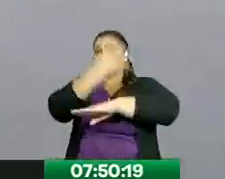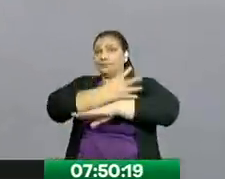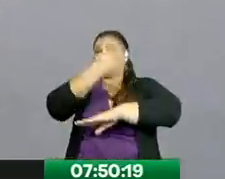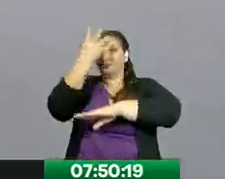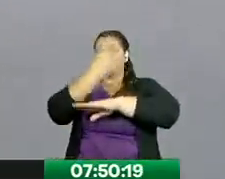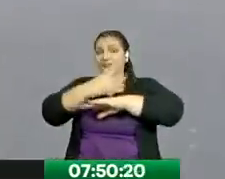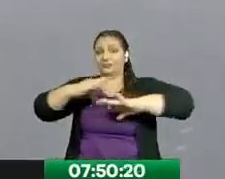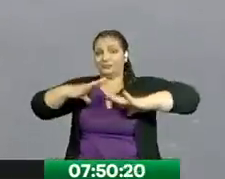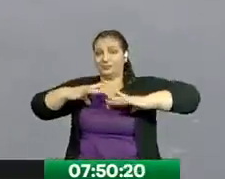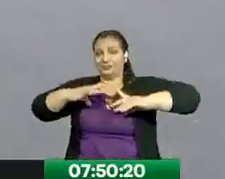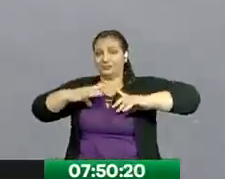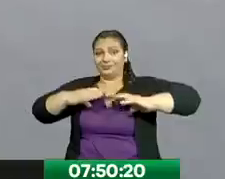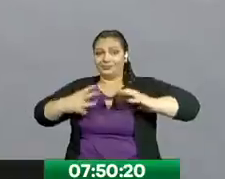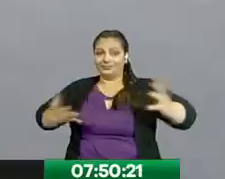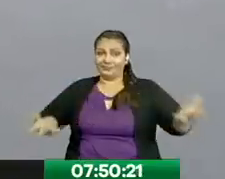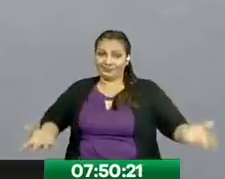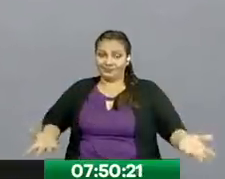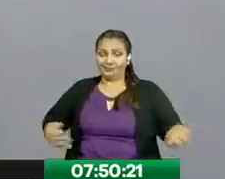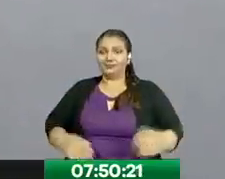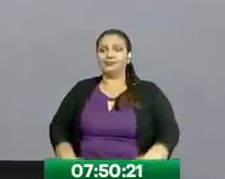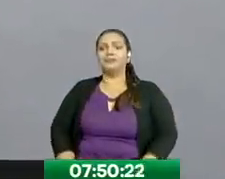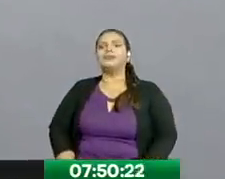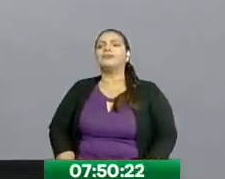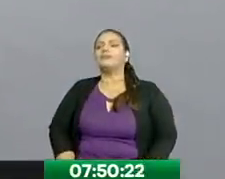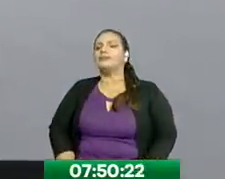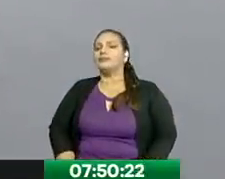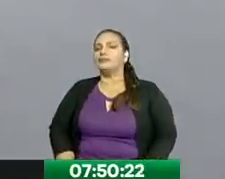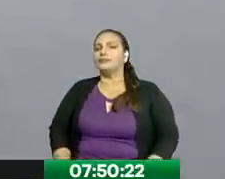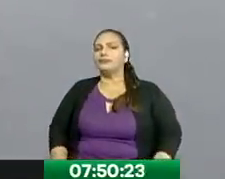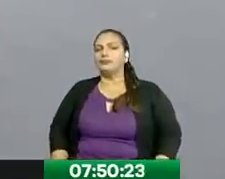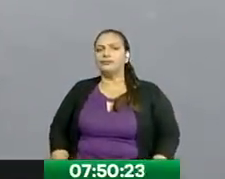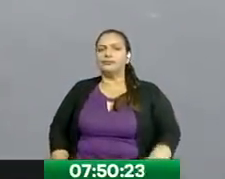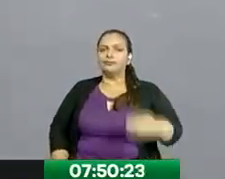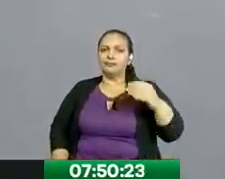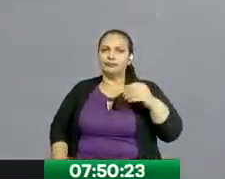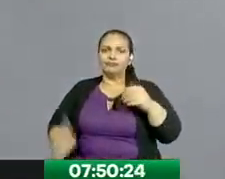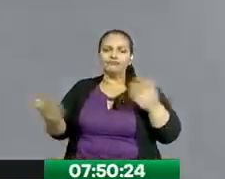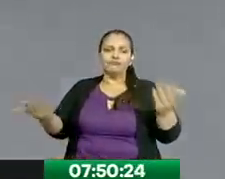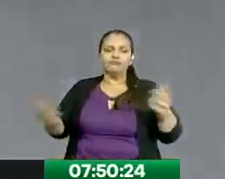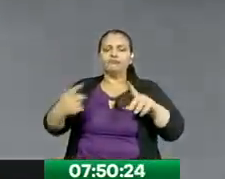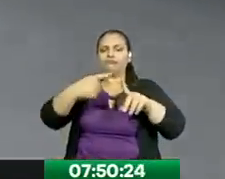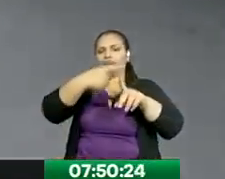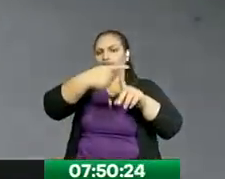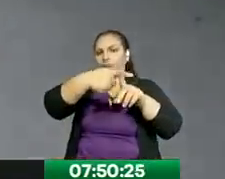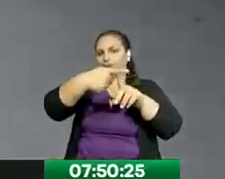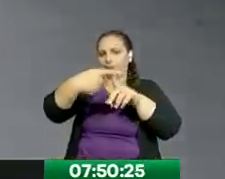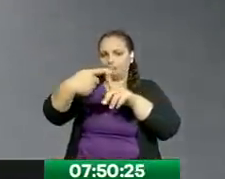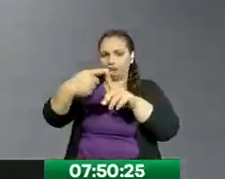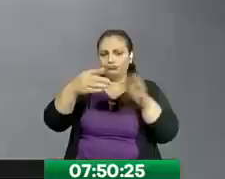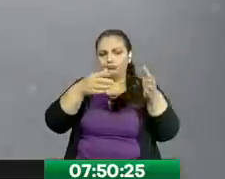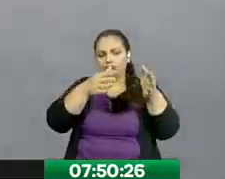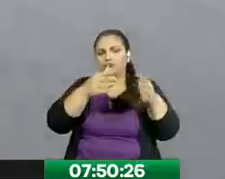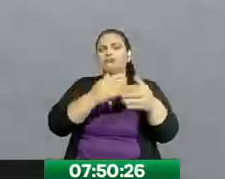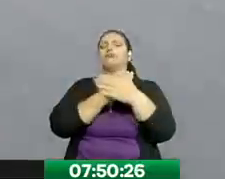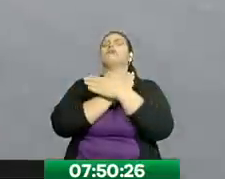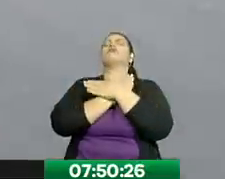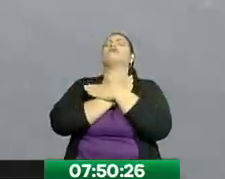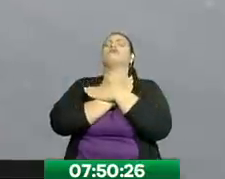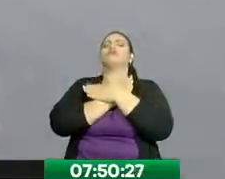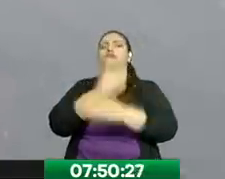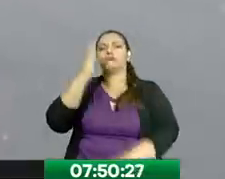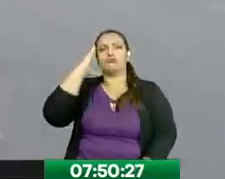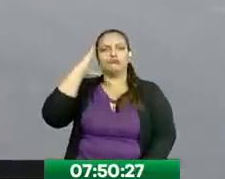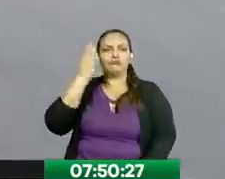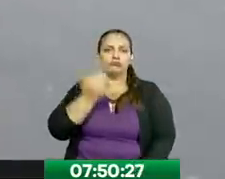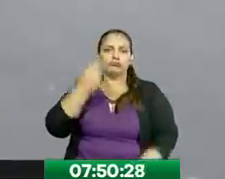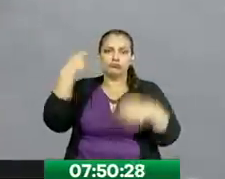esto con motivo obviamente por el día de los setos fieles difuntos así como la independencia de cuenca